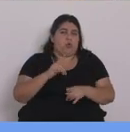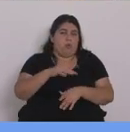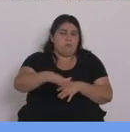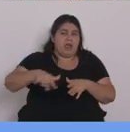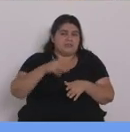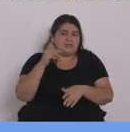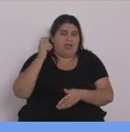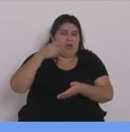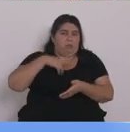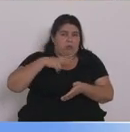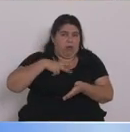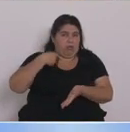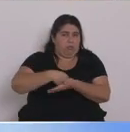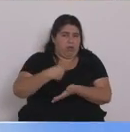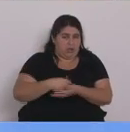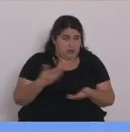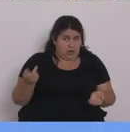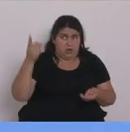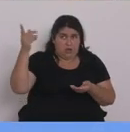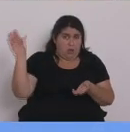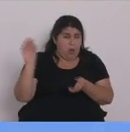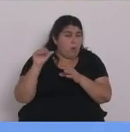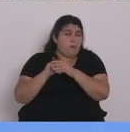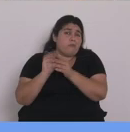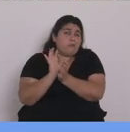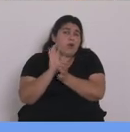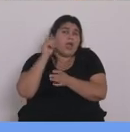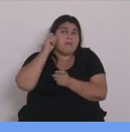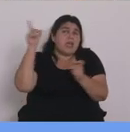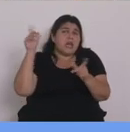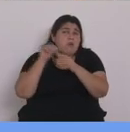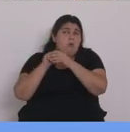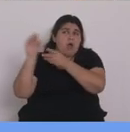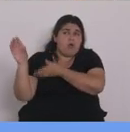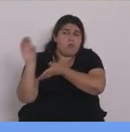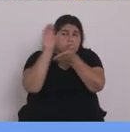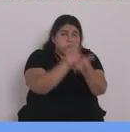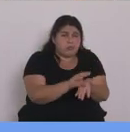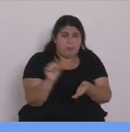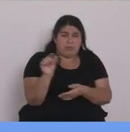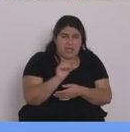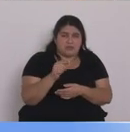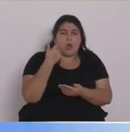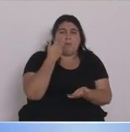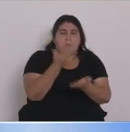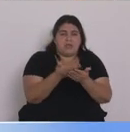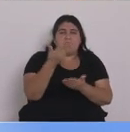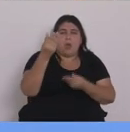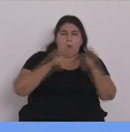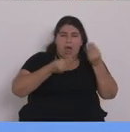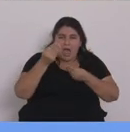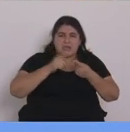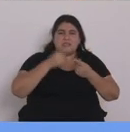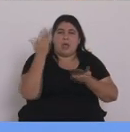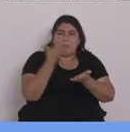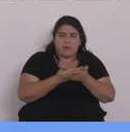de primera línea que le presta plata más barata, entre comillas, pero le pide balance, le pide auditoría y le pide el